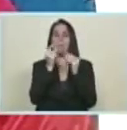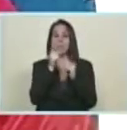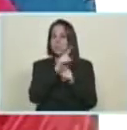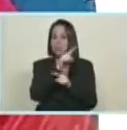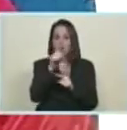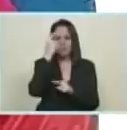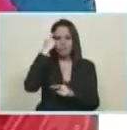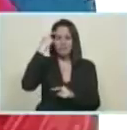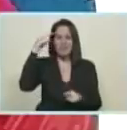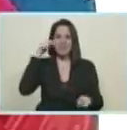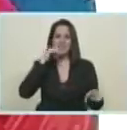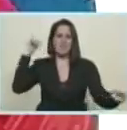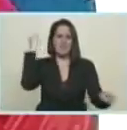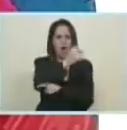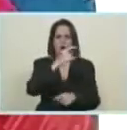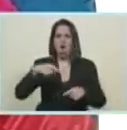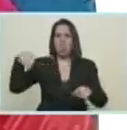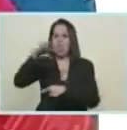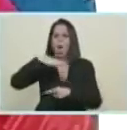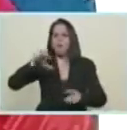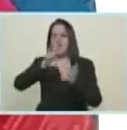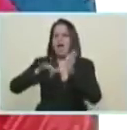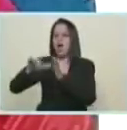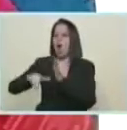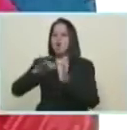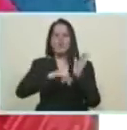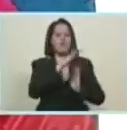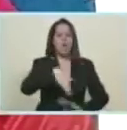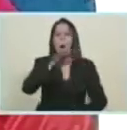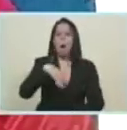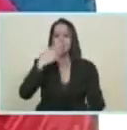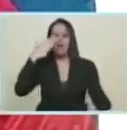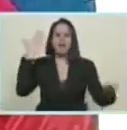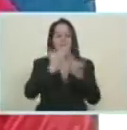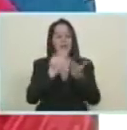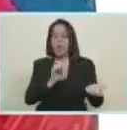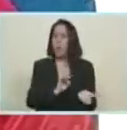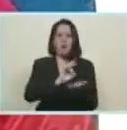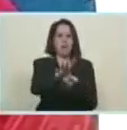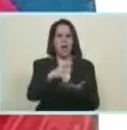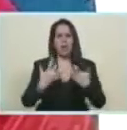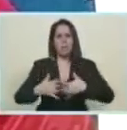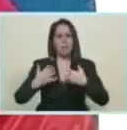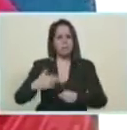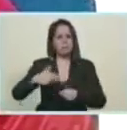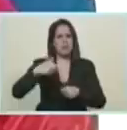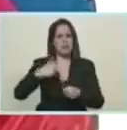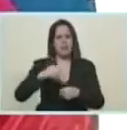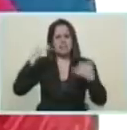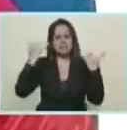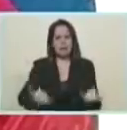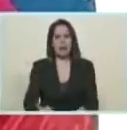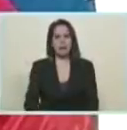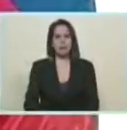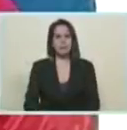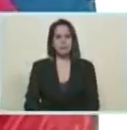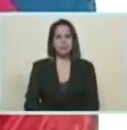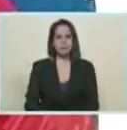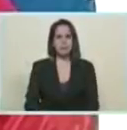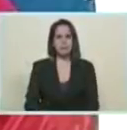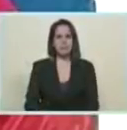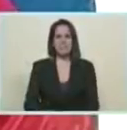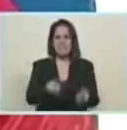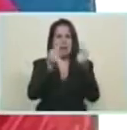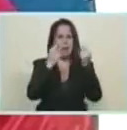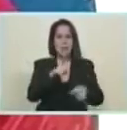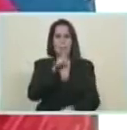clase obrera a señalar dónde están los corruptos, a enfrentarlos y a sacarlos de PDVSA de una vez por todas. Que nadie